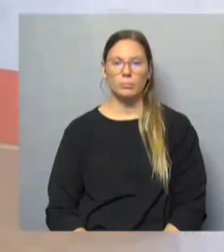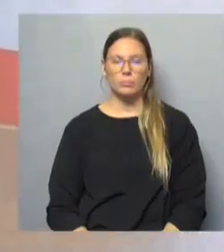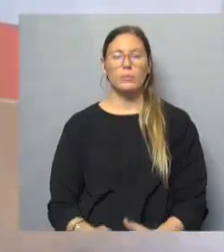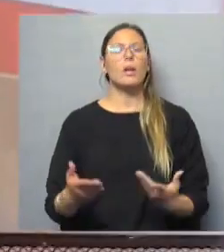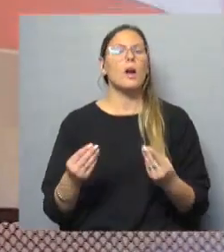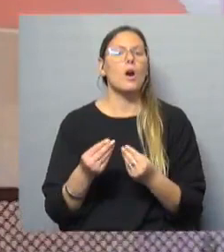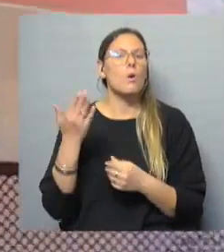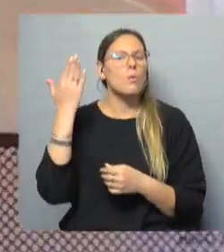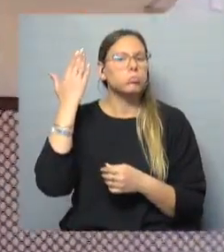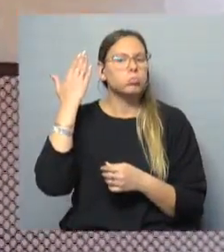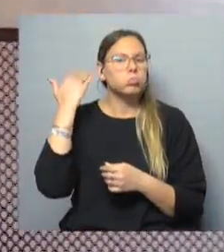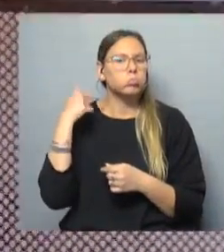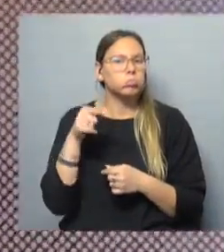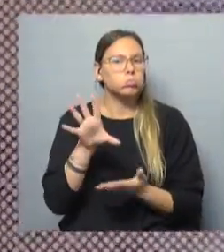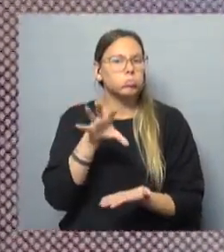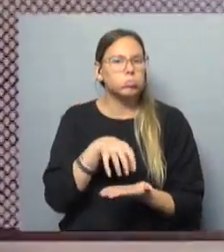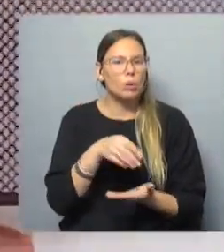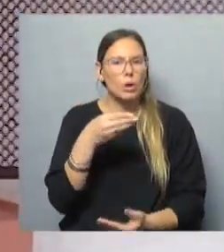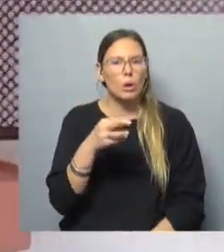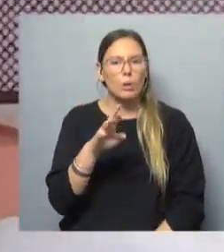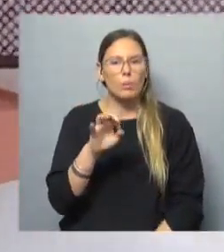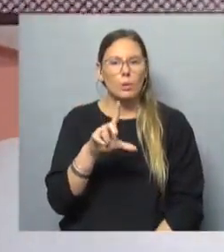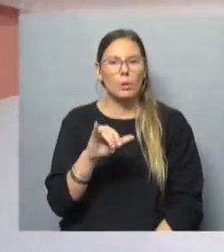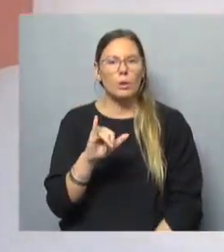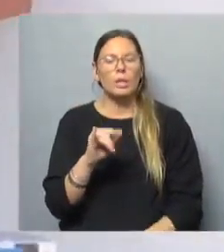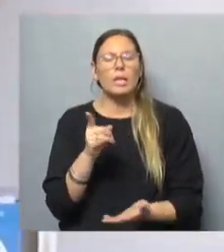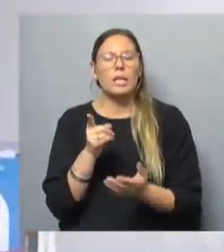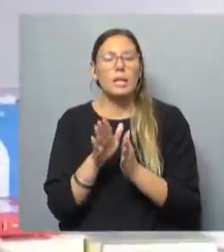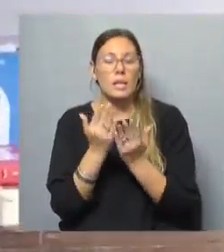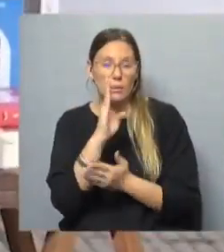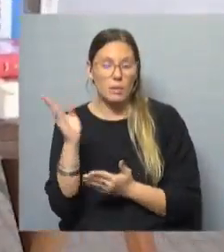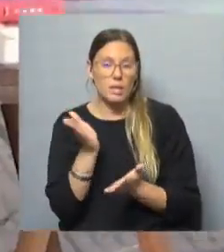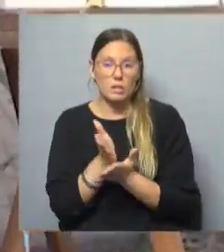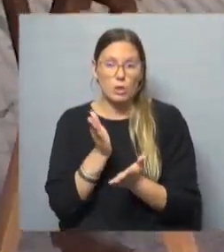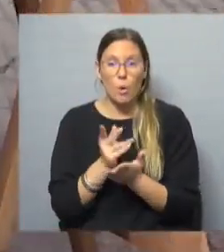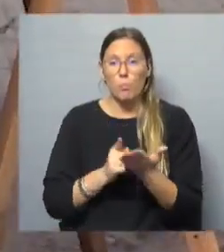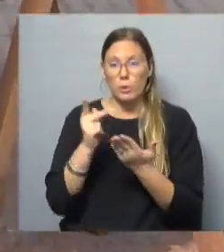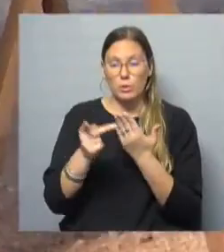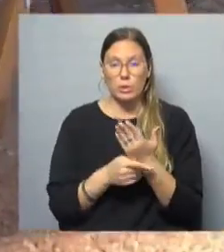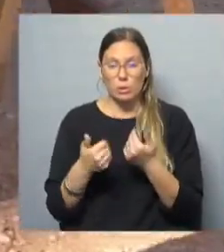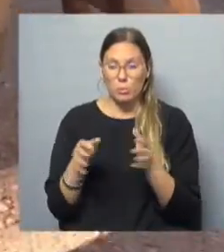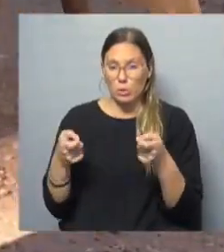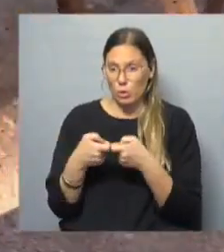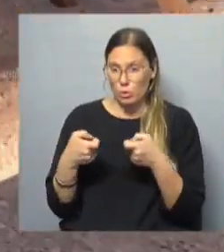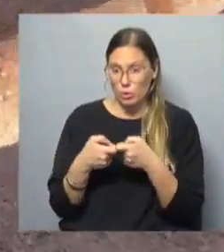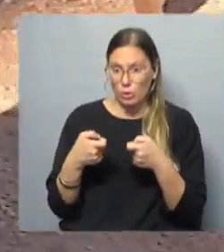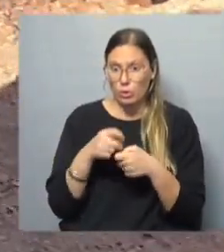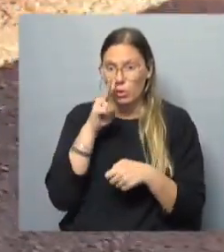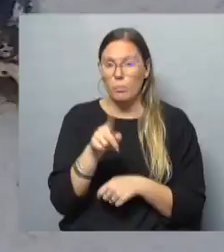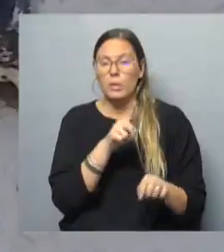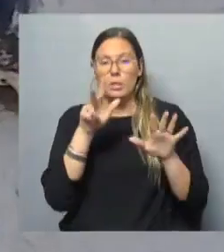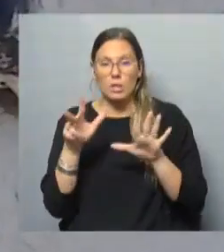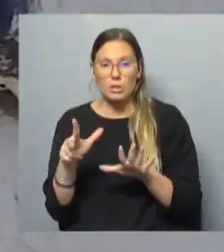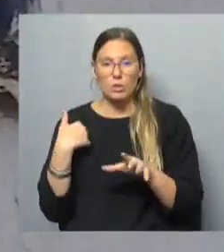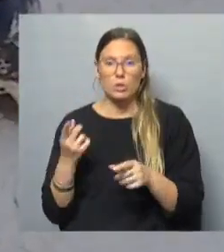¿Hace cuánto tiempo existe Broly, la librería solidaria? Broly es un proyecto que empezó mi socio, Víctor Fernández, en 2018. Yo me